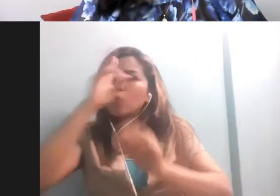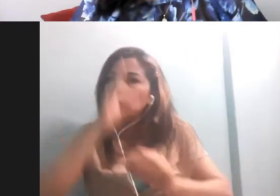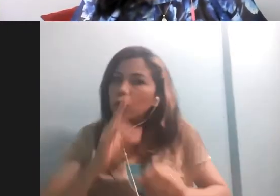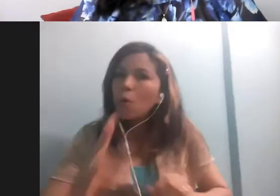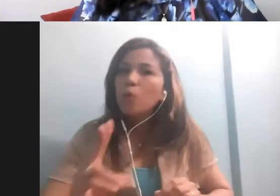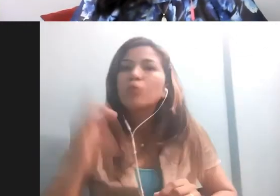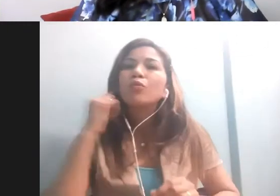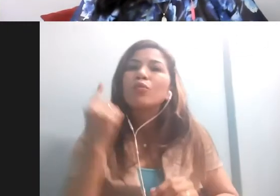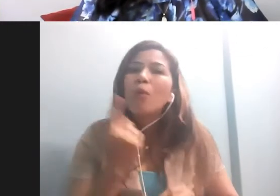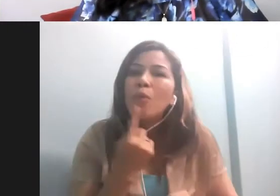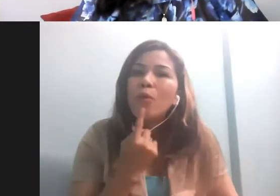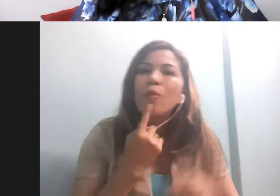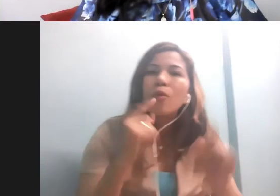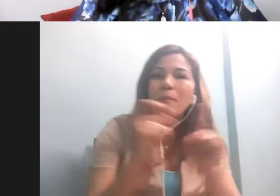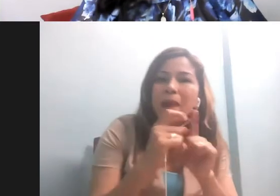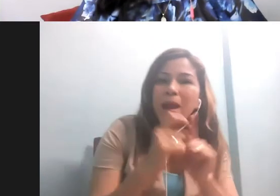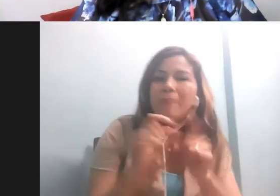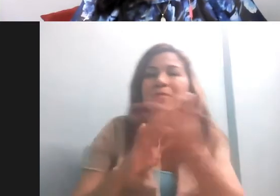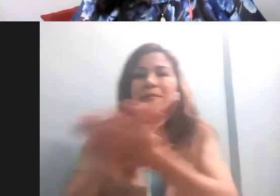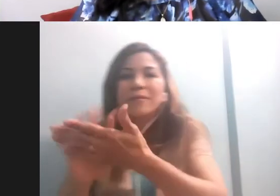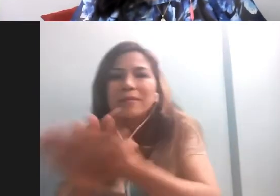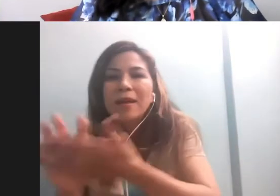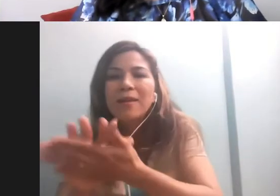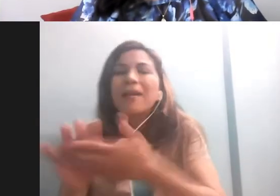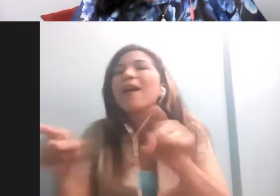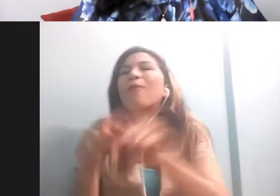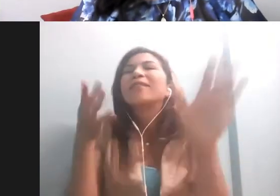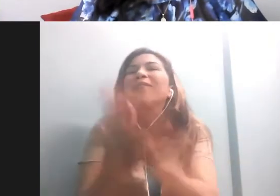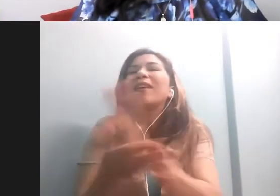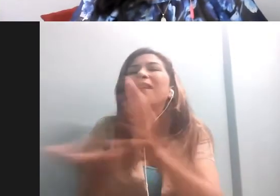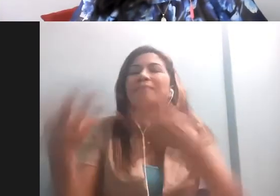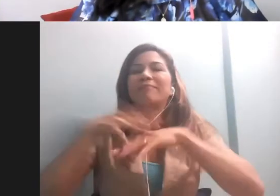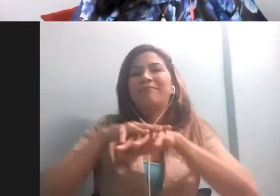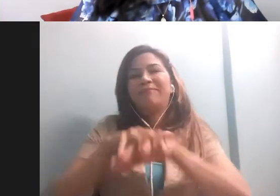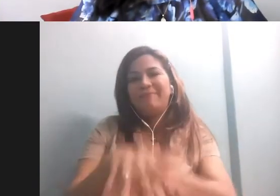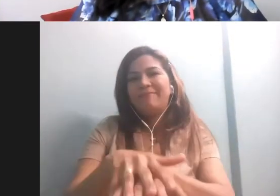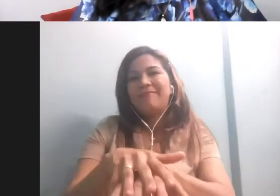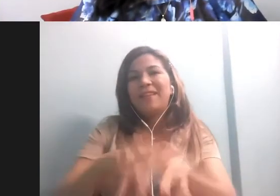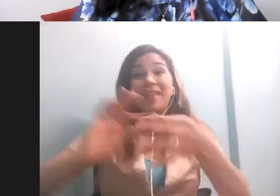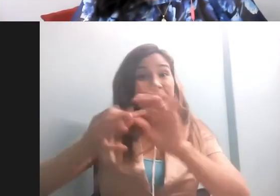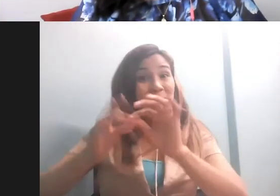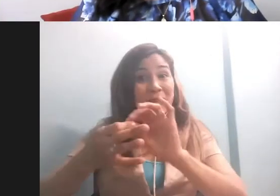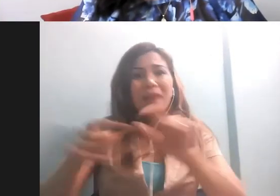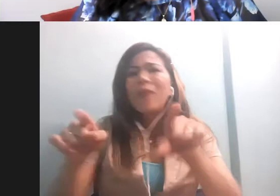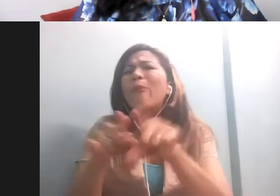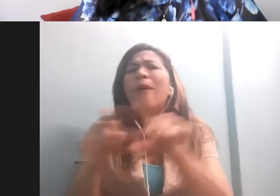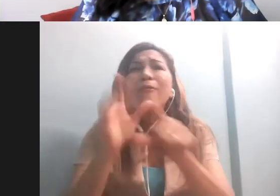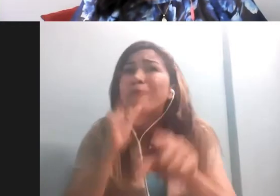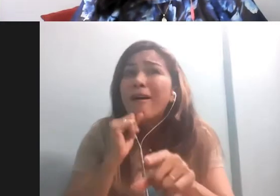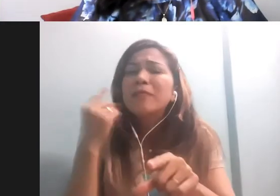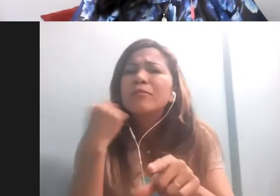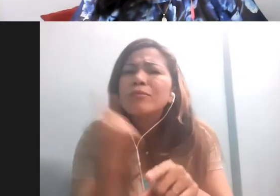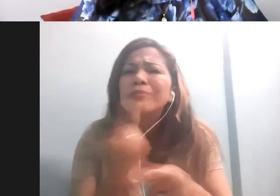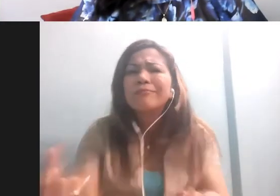que ver con la parte de accesibilidad. Si no está el intérprete, la información no es accesible para las personas sordas.